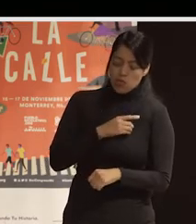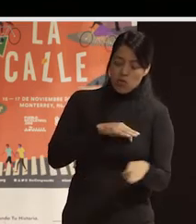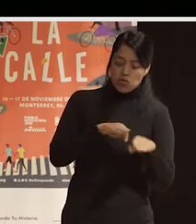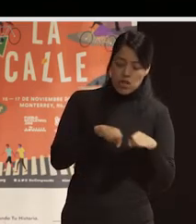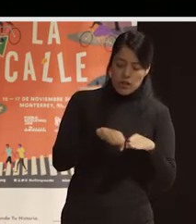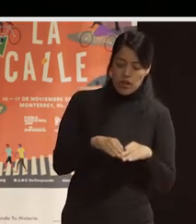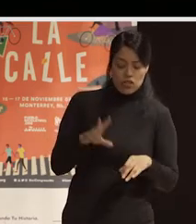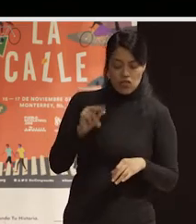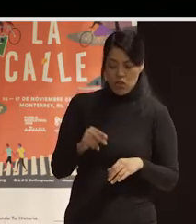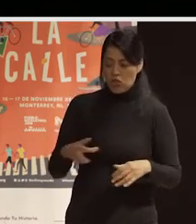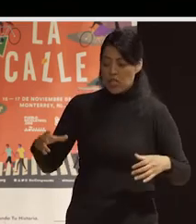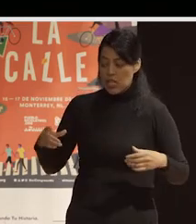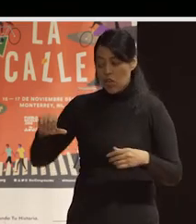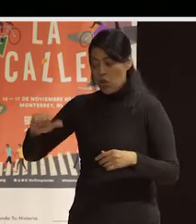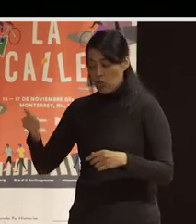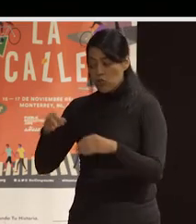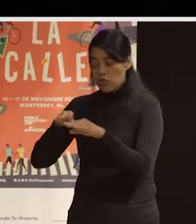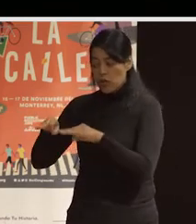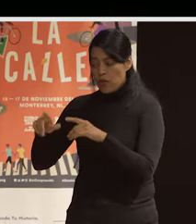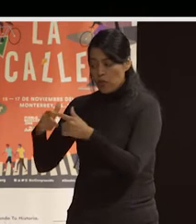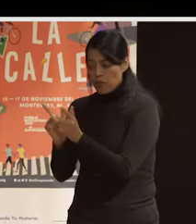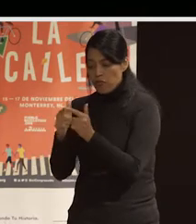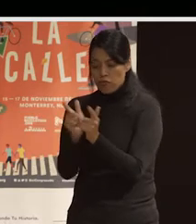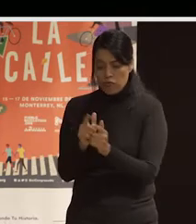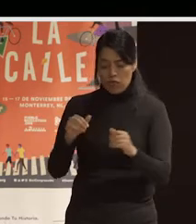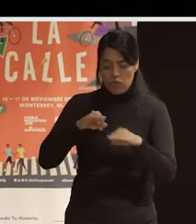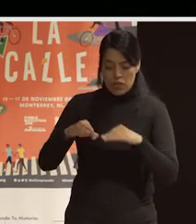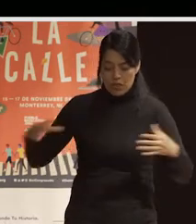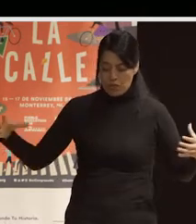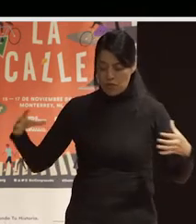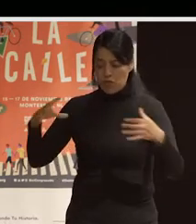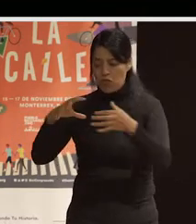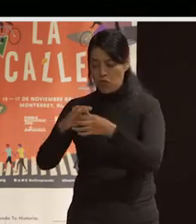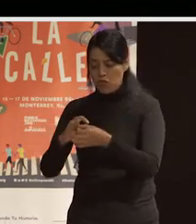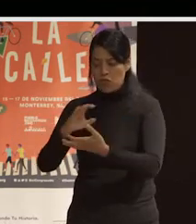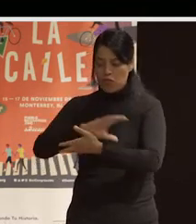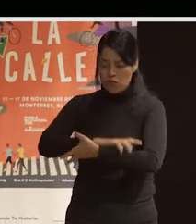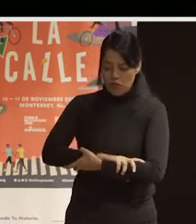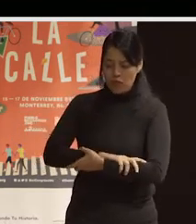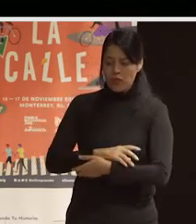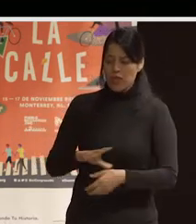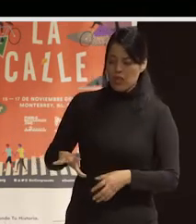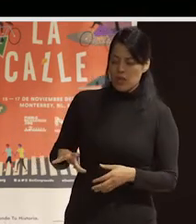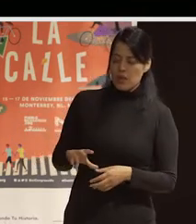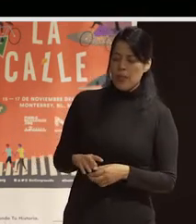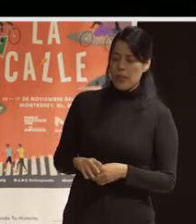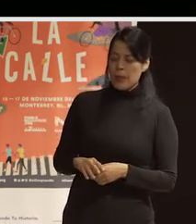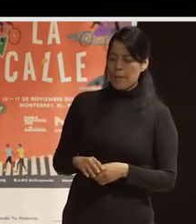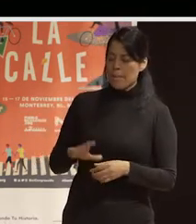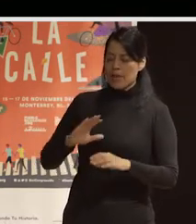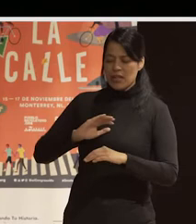unirnos y ver los el vínculo que es el luchar en contra de las